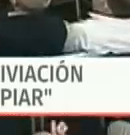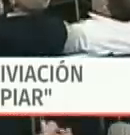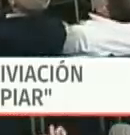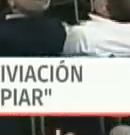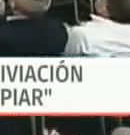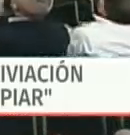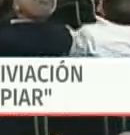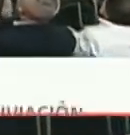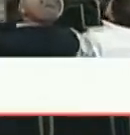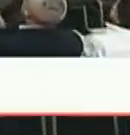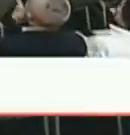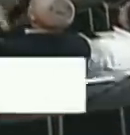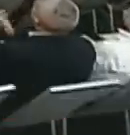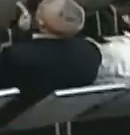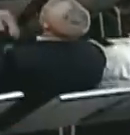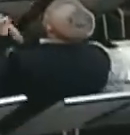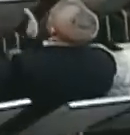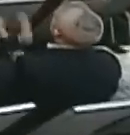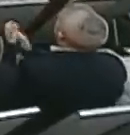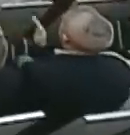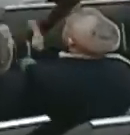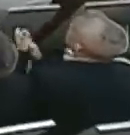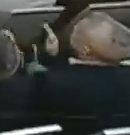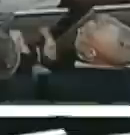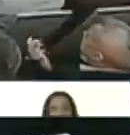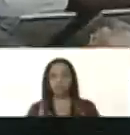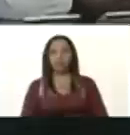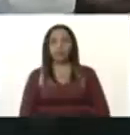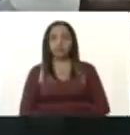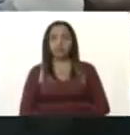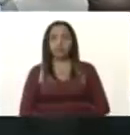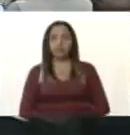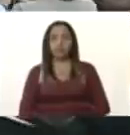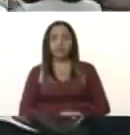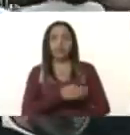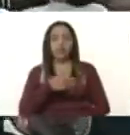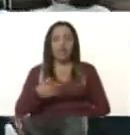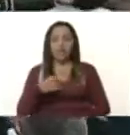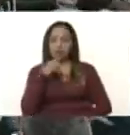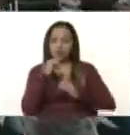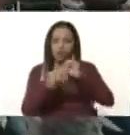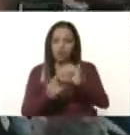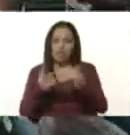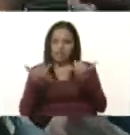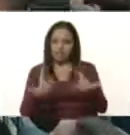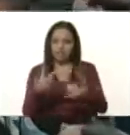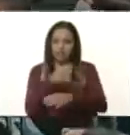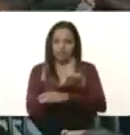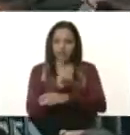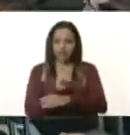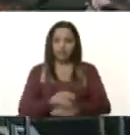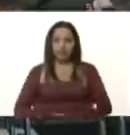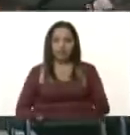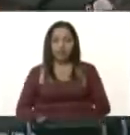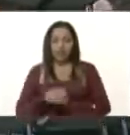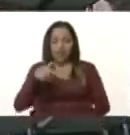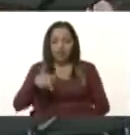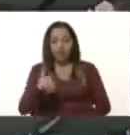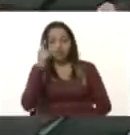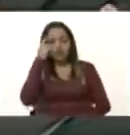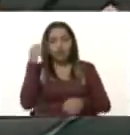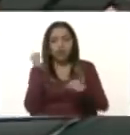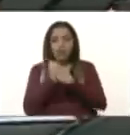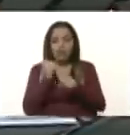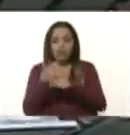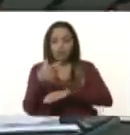Quiero anunciar rápidamente aquí también, cayendo y corriendo. Bueno, estas son jornadas de trabajo, de